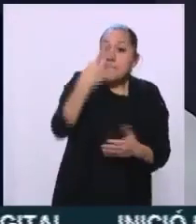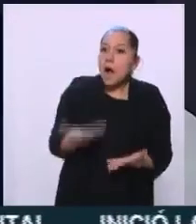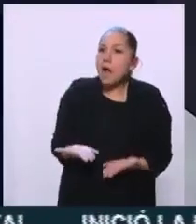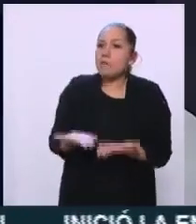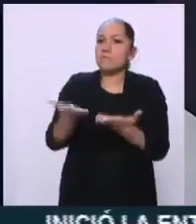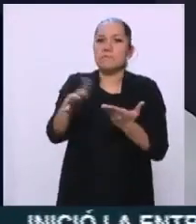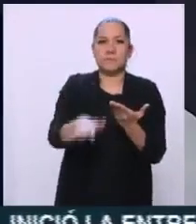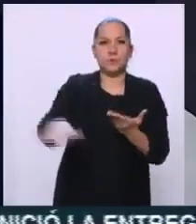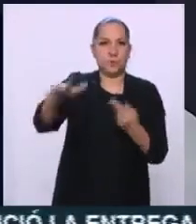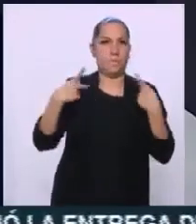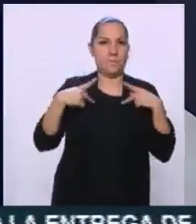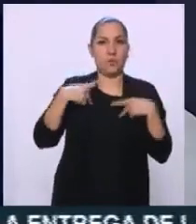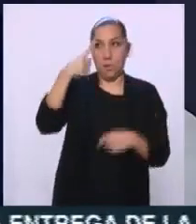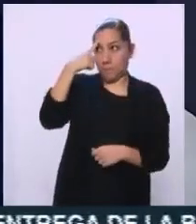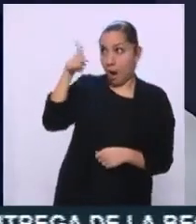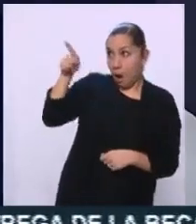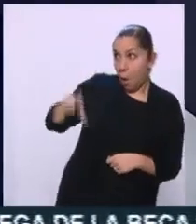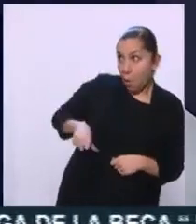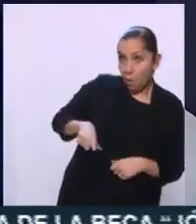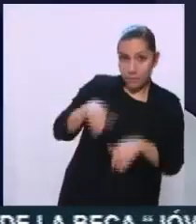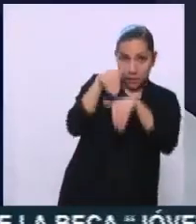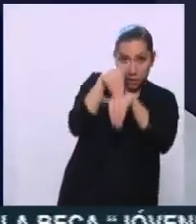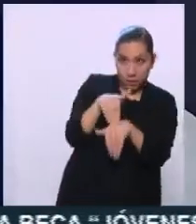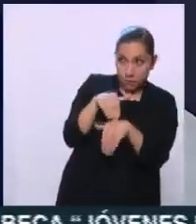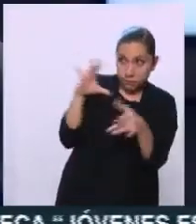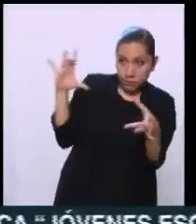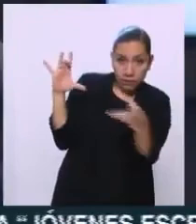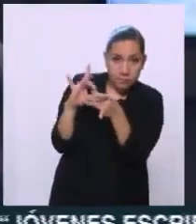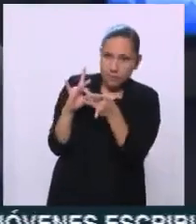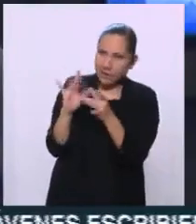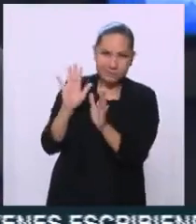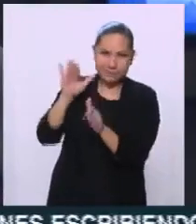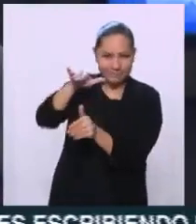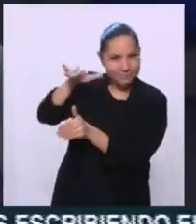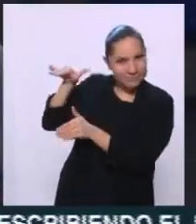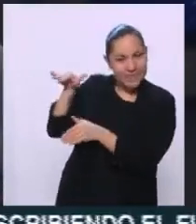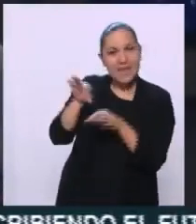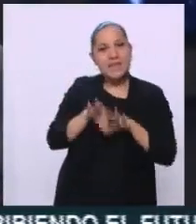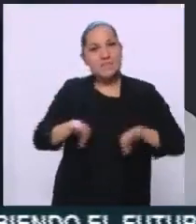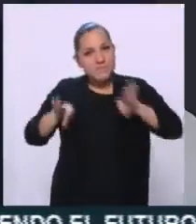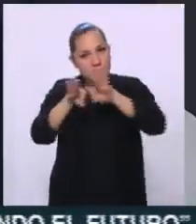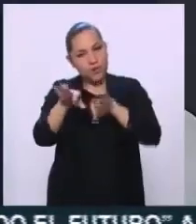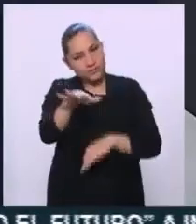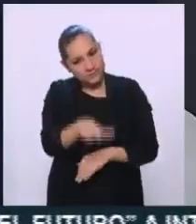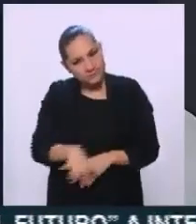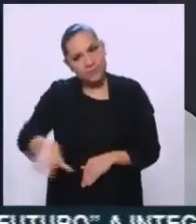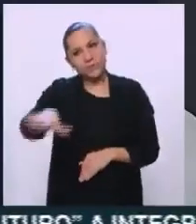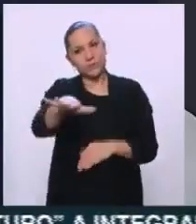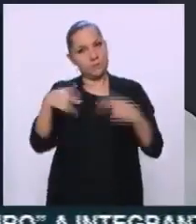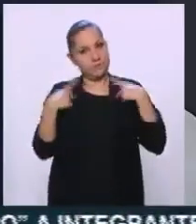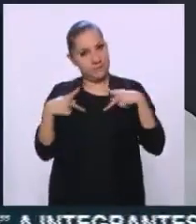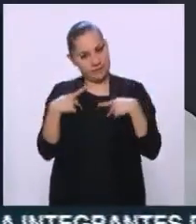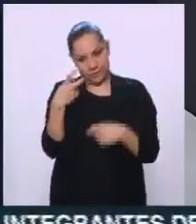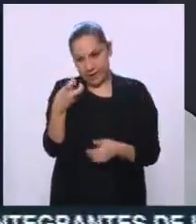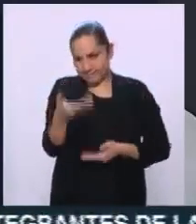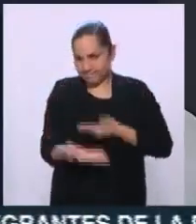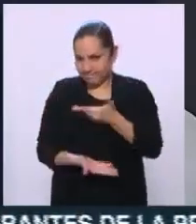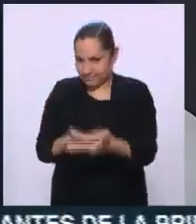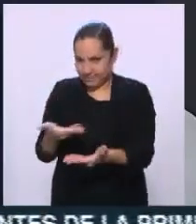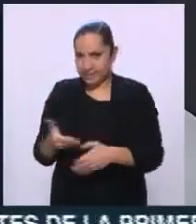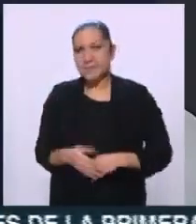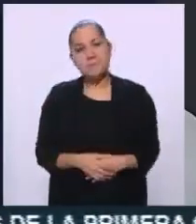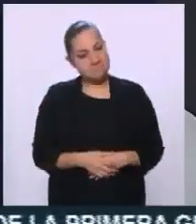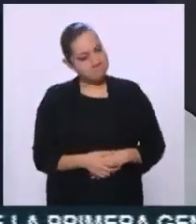Esa es la diferencia que queremos nosotros. No queremos medios gubernamentales, sino medios sociales y públicos. Pues con eso nos quedamos. Jesús.